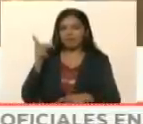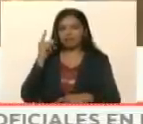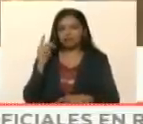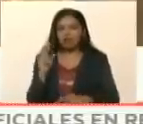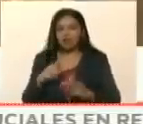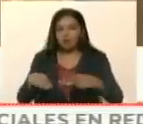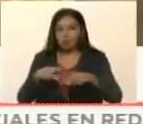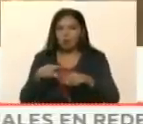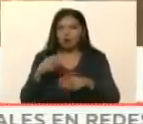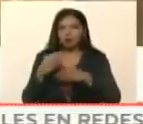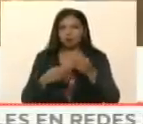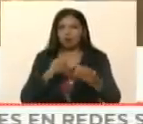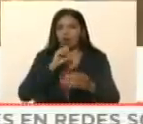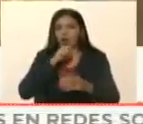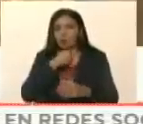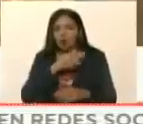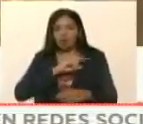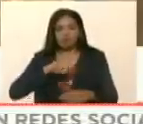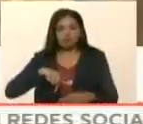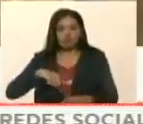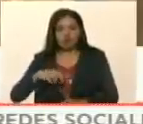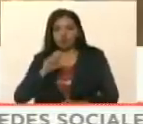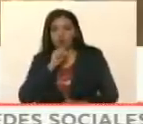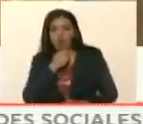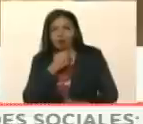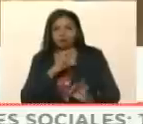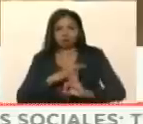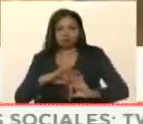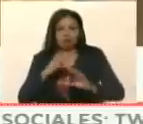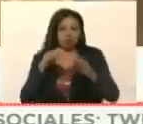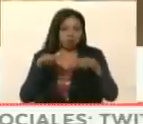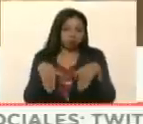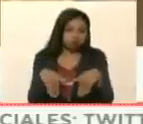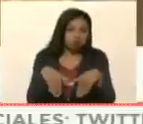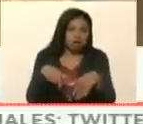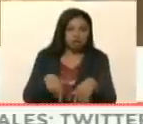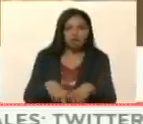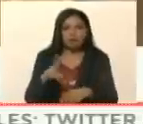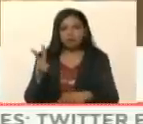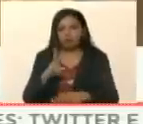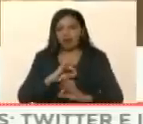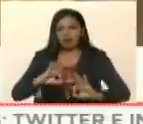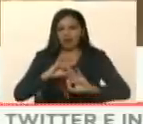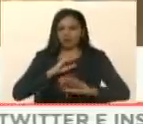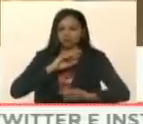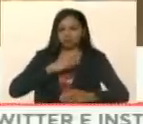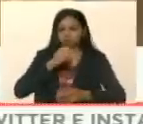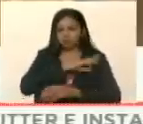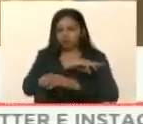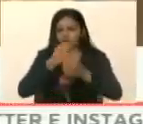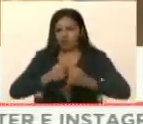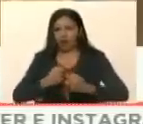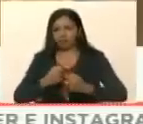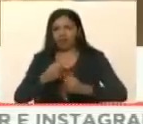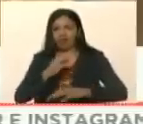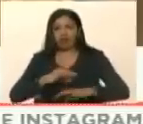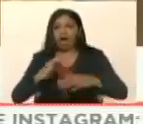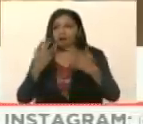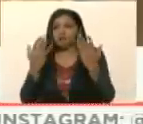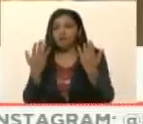No lo hicieron los abuelos de nuestros abuelos, cuando estaban prácticamente sin nada en las